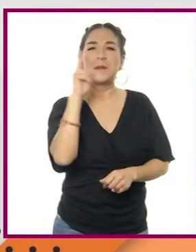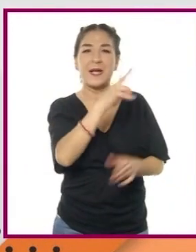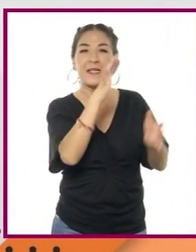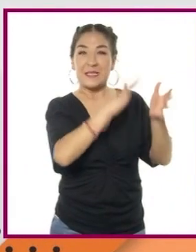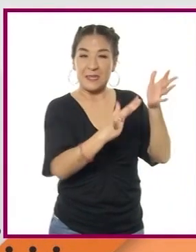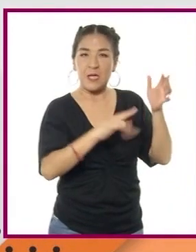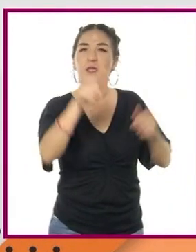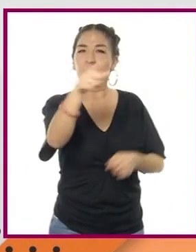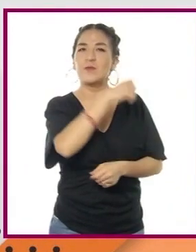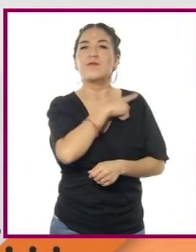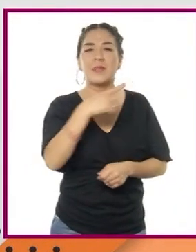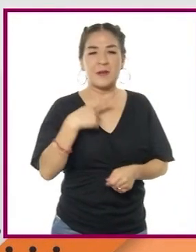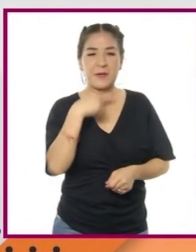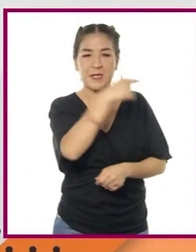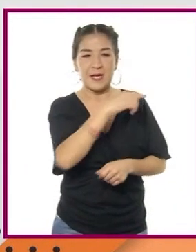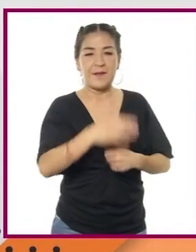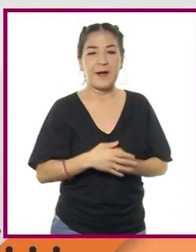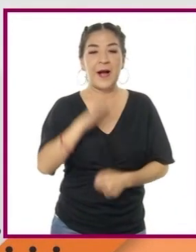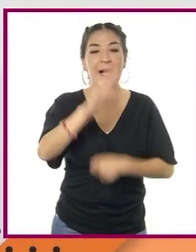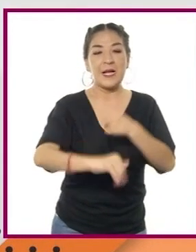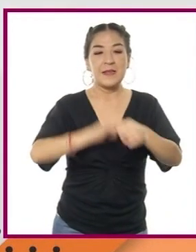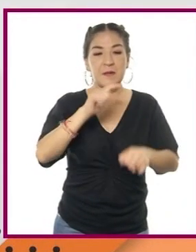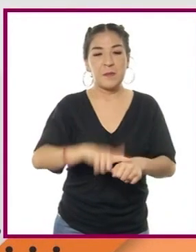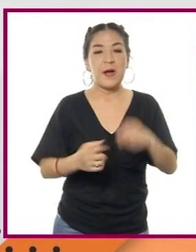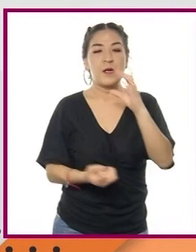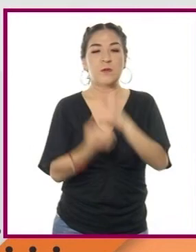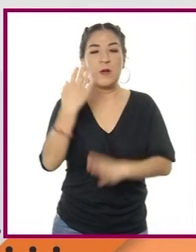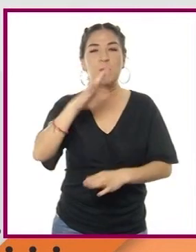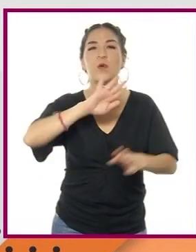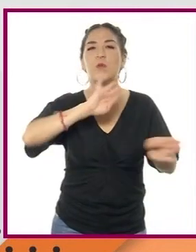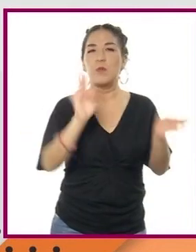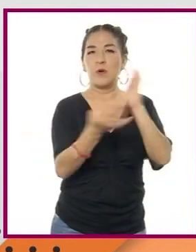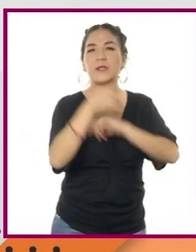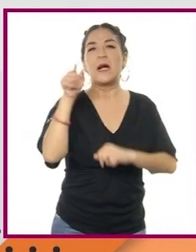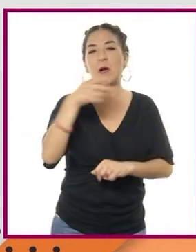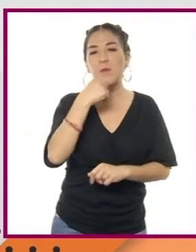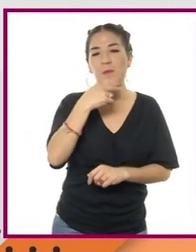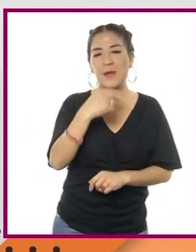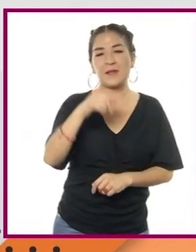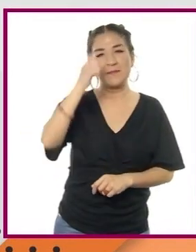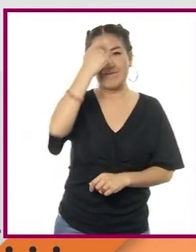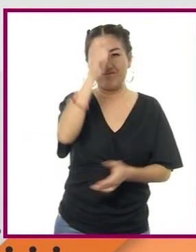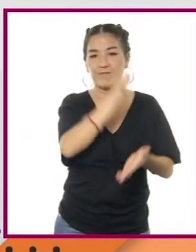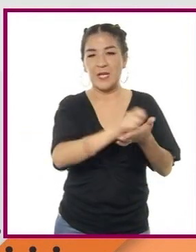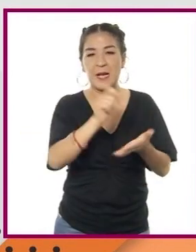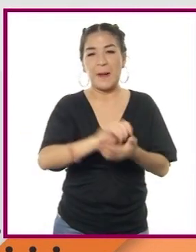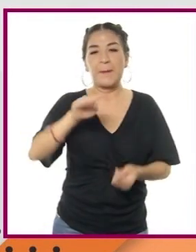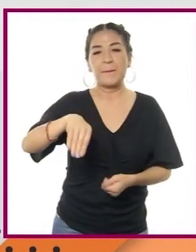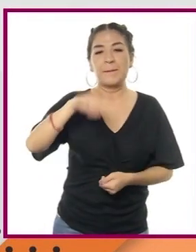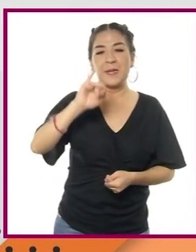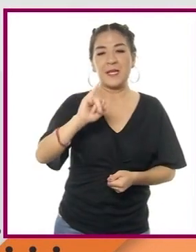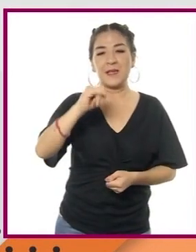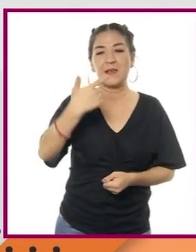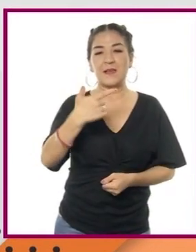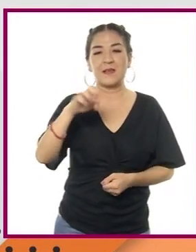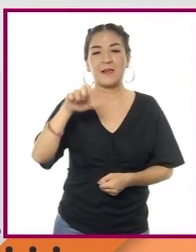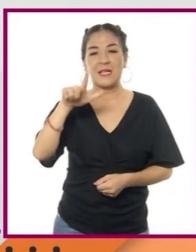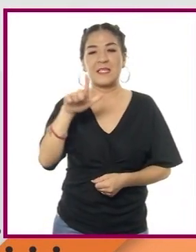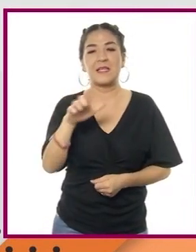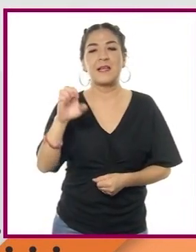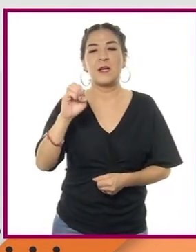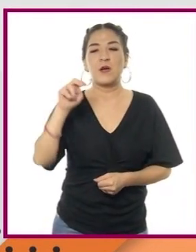recomendamos leer es Animales del Nuevo Mundo, de Miguel León Portilla, que podrán encontrar en los libros del